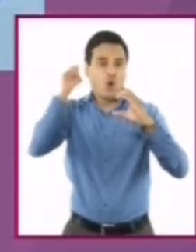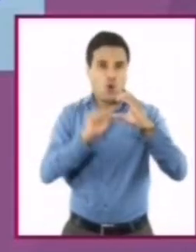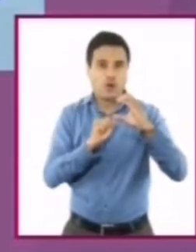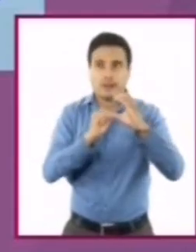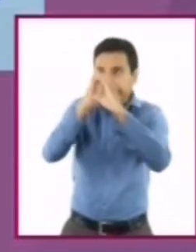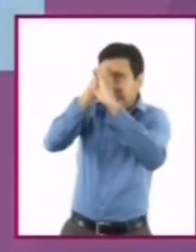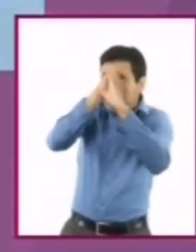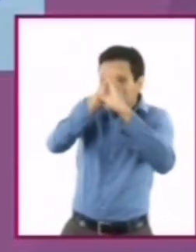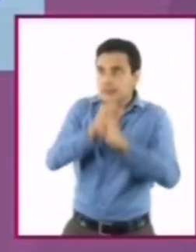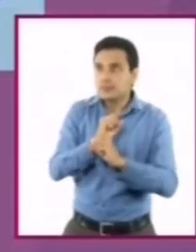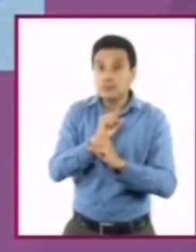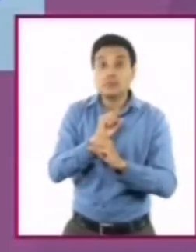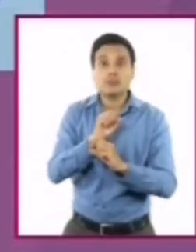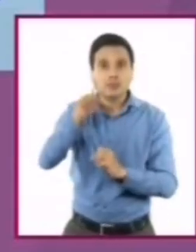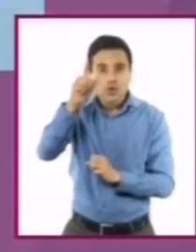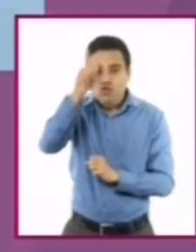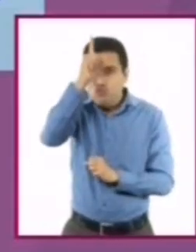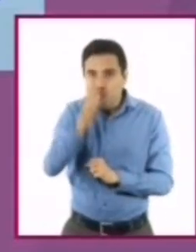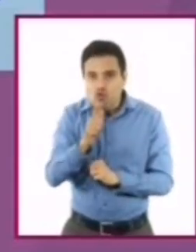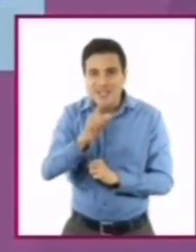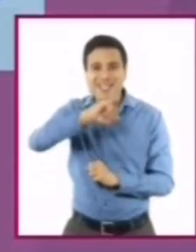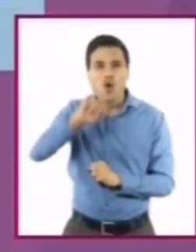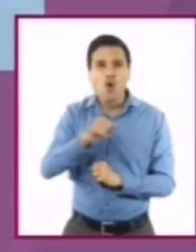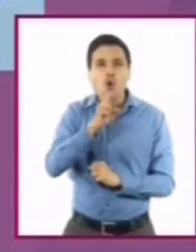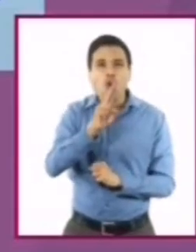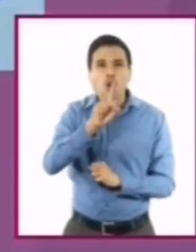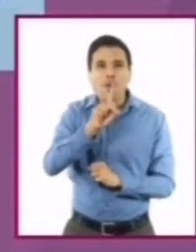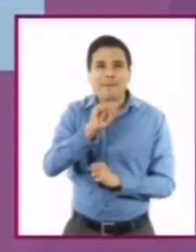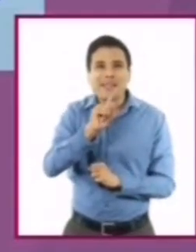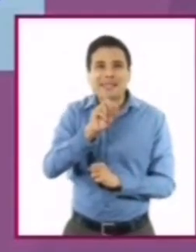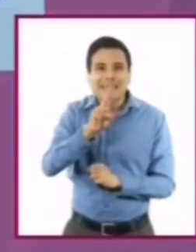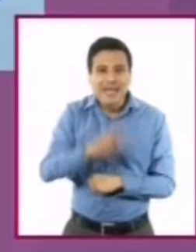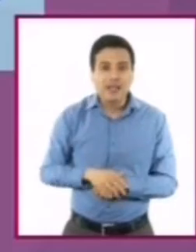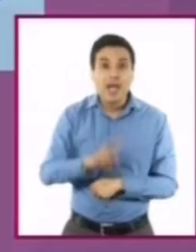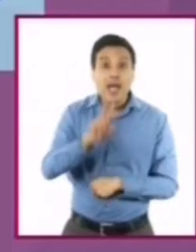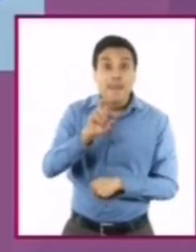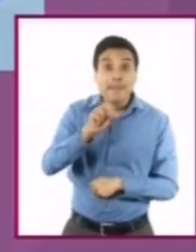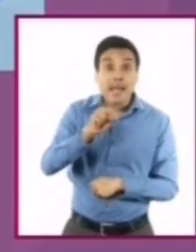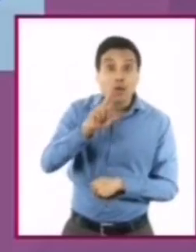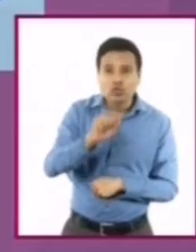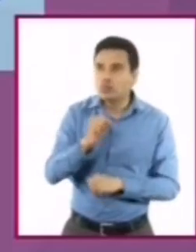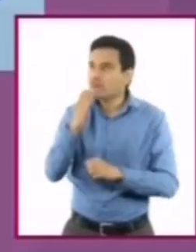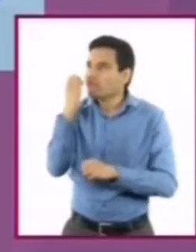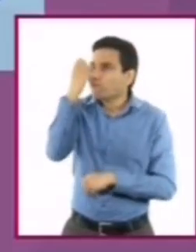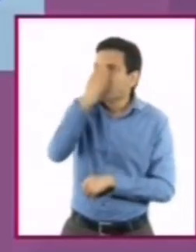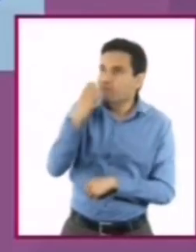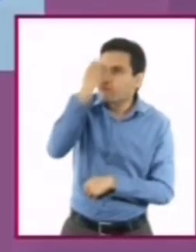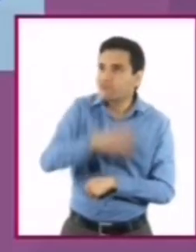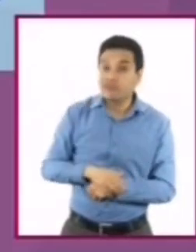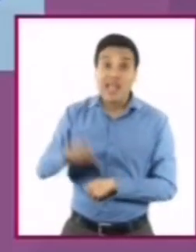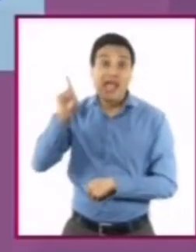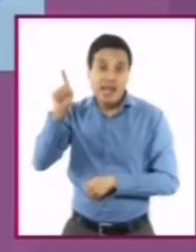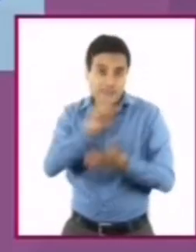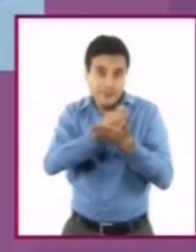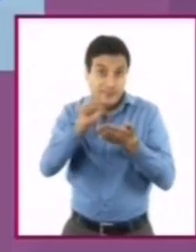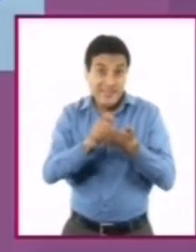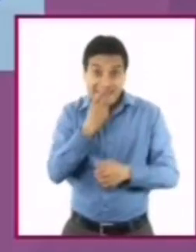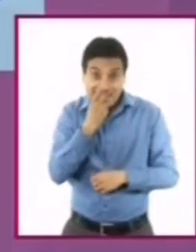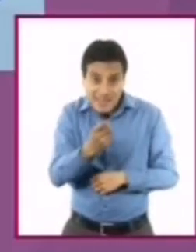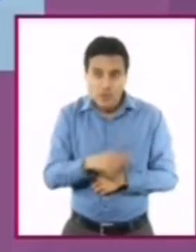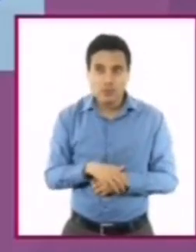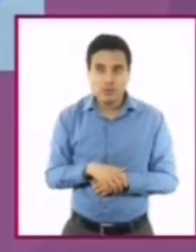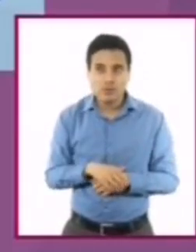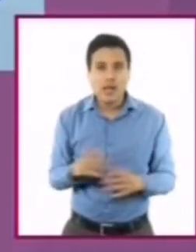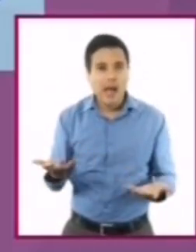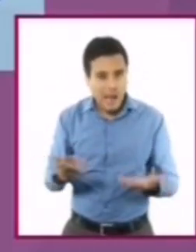los movimientos de algunas lunas de Júpiter y las fases de Venus. Esto lo llevó a proponer que los planetas se movían